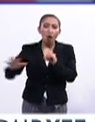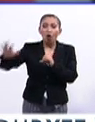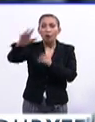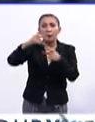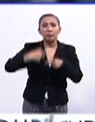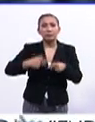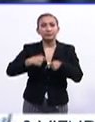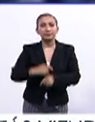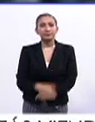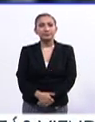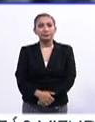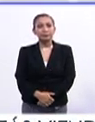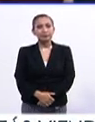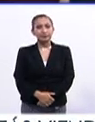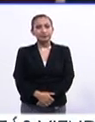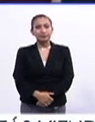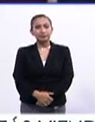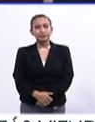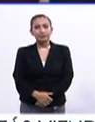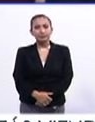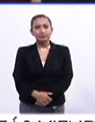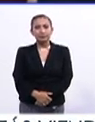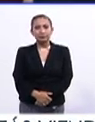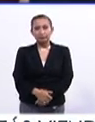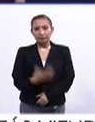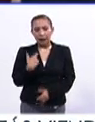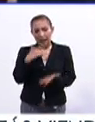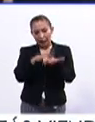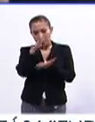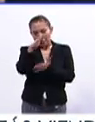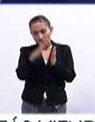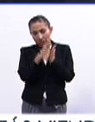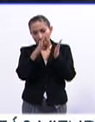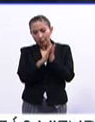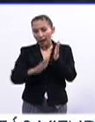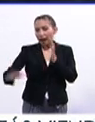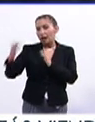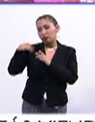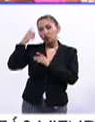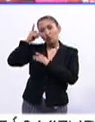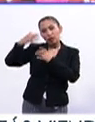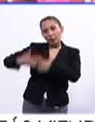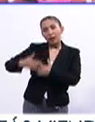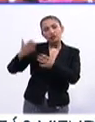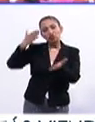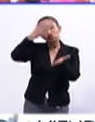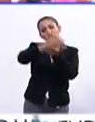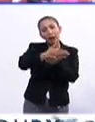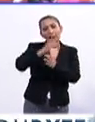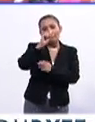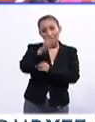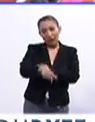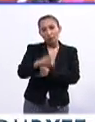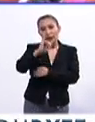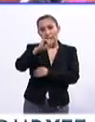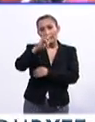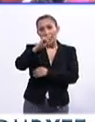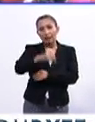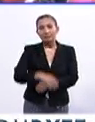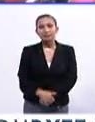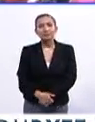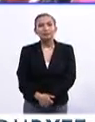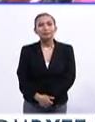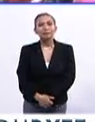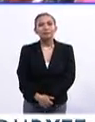la ciudad una parte agradeció la participación del sector empresarial en los eventos del propio politécnico